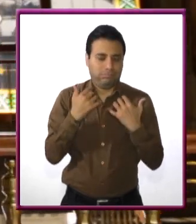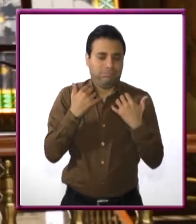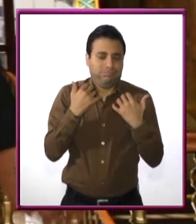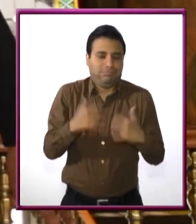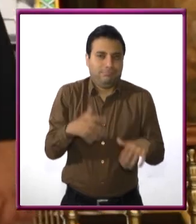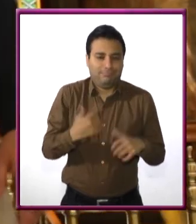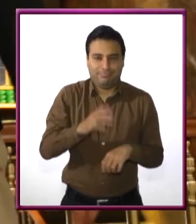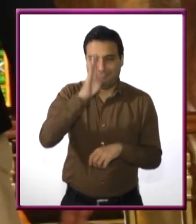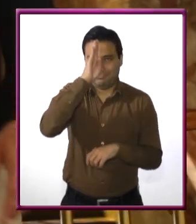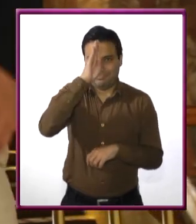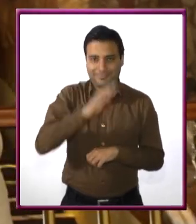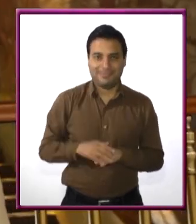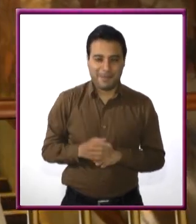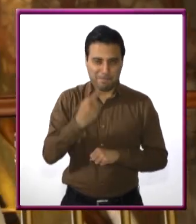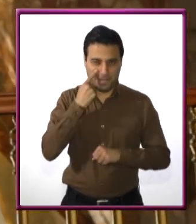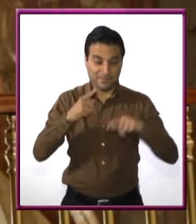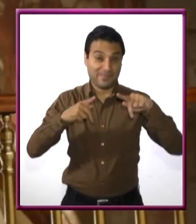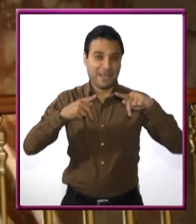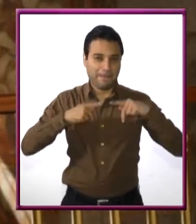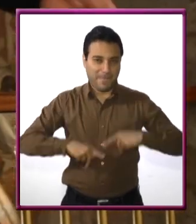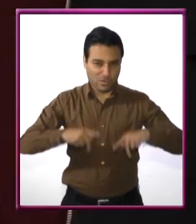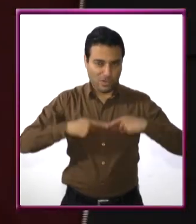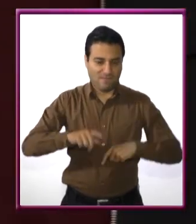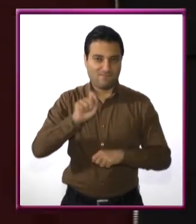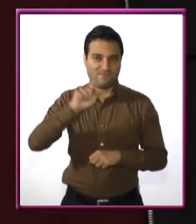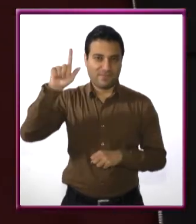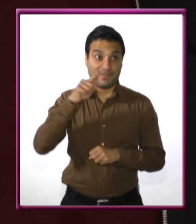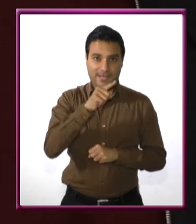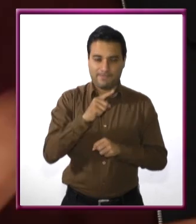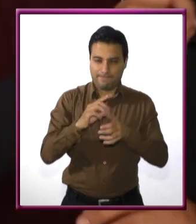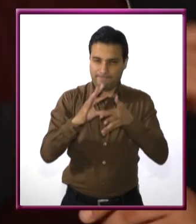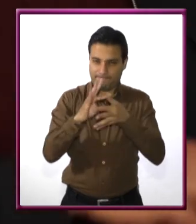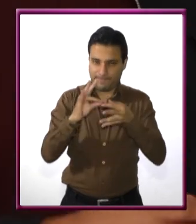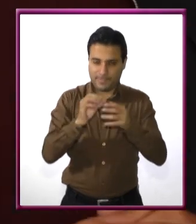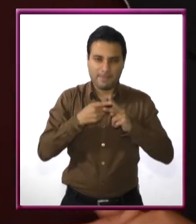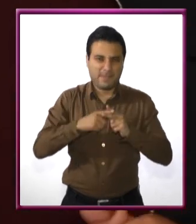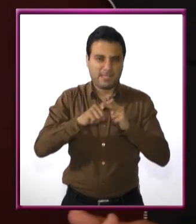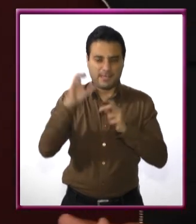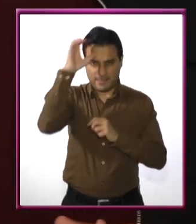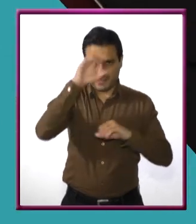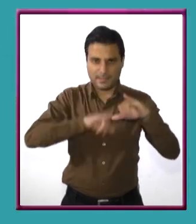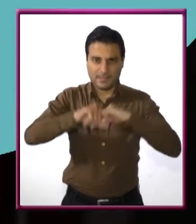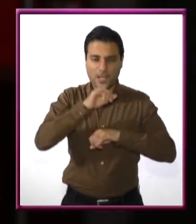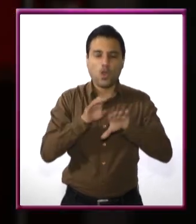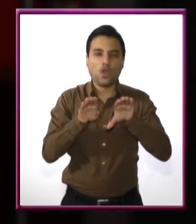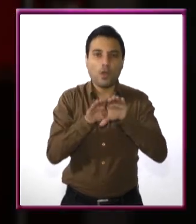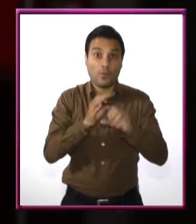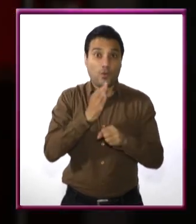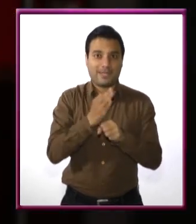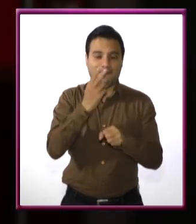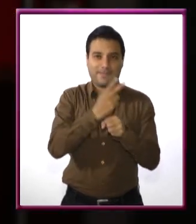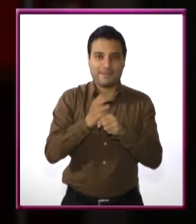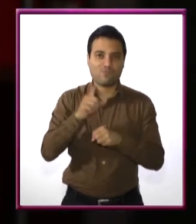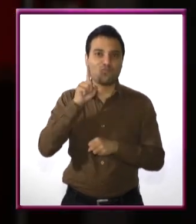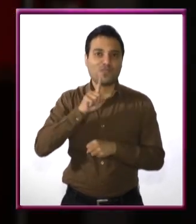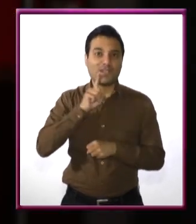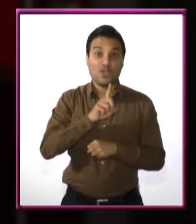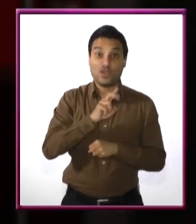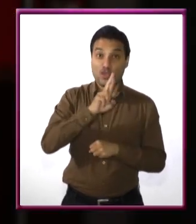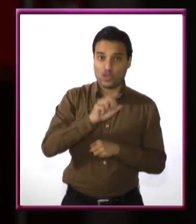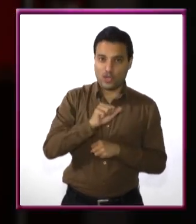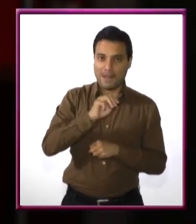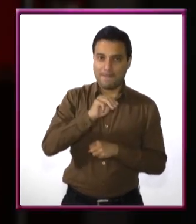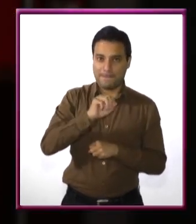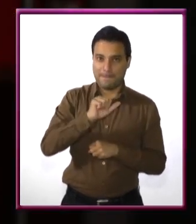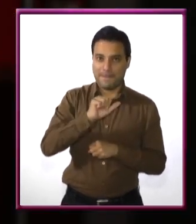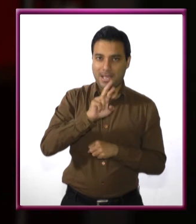montón de interrogantes. Vamos con una persona que nos va a contar sobre el origen de la ciencia. El día de hoy tenemos como invitada a la